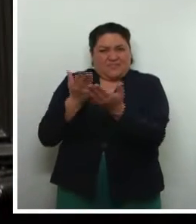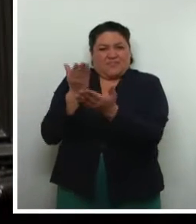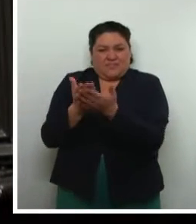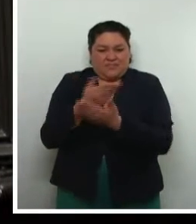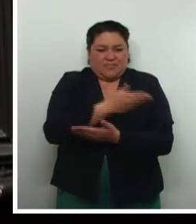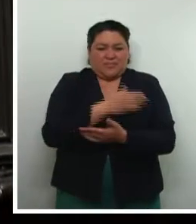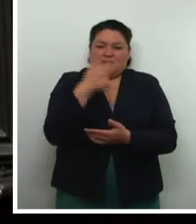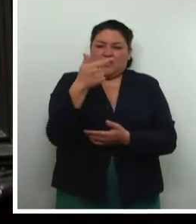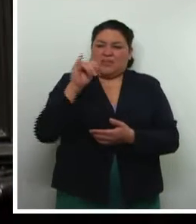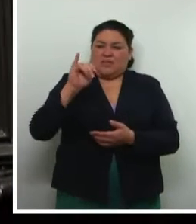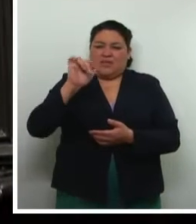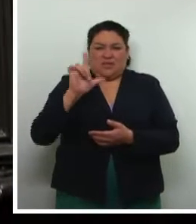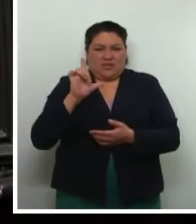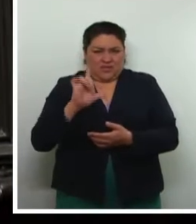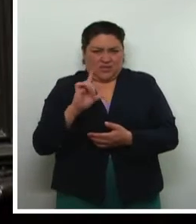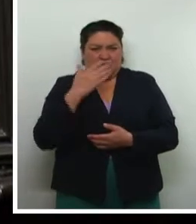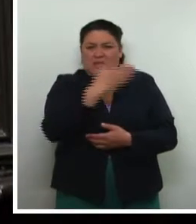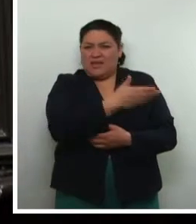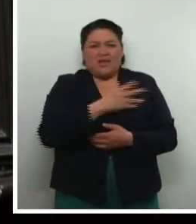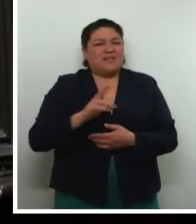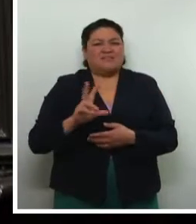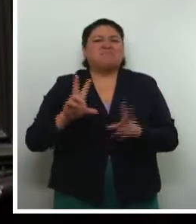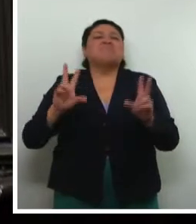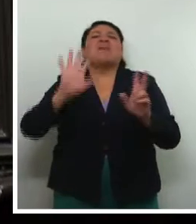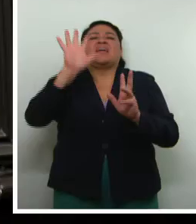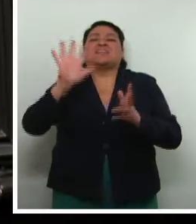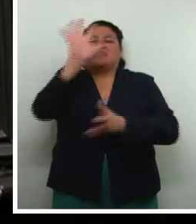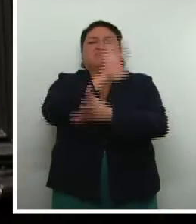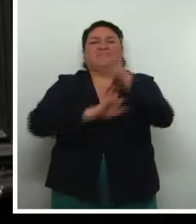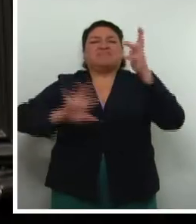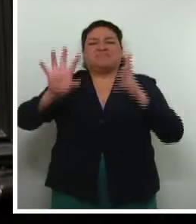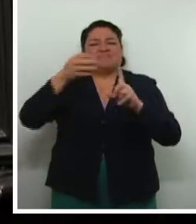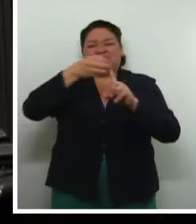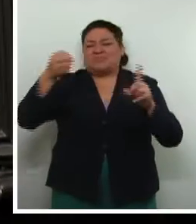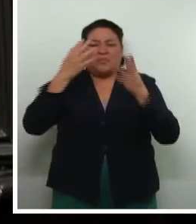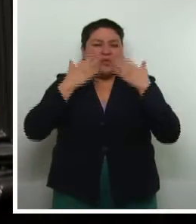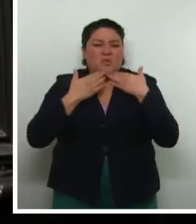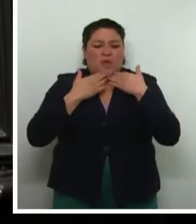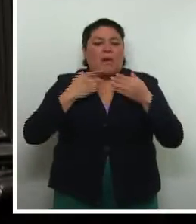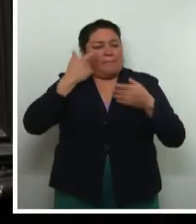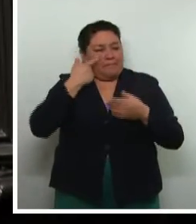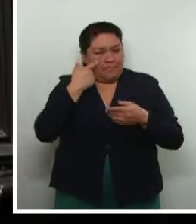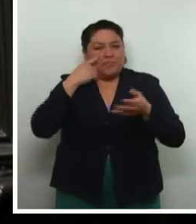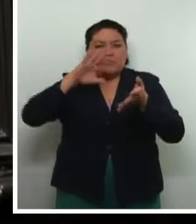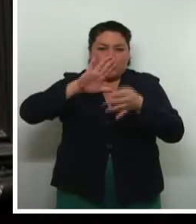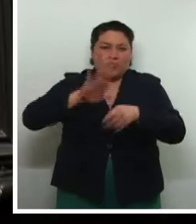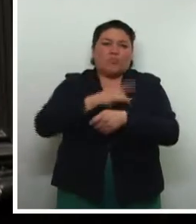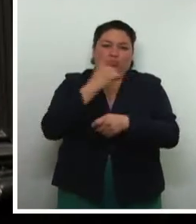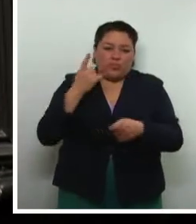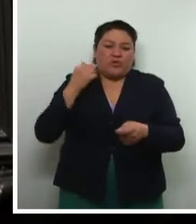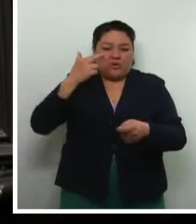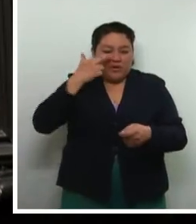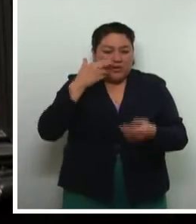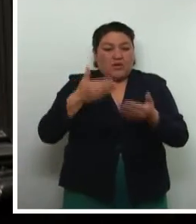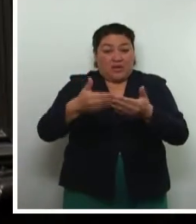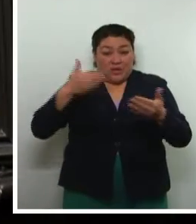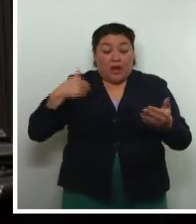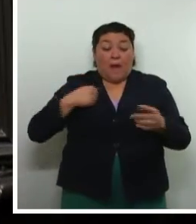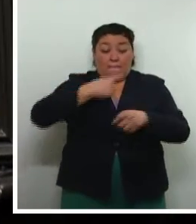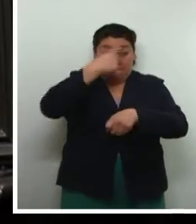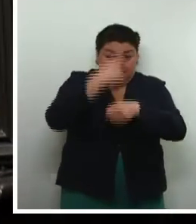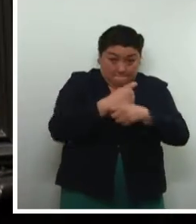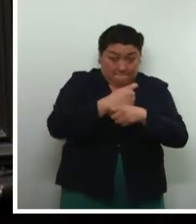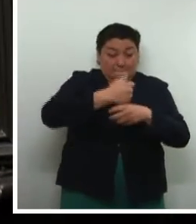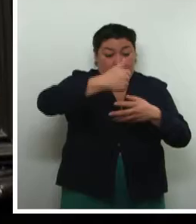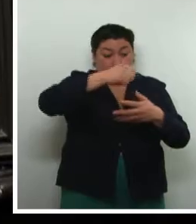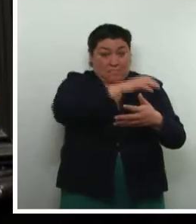diputado Gil Suart no tiene sentido, porque si se pone a consideración en lo